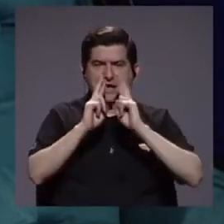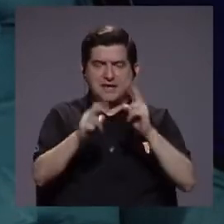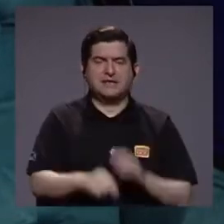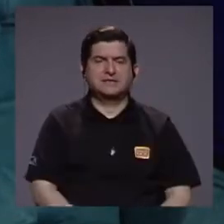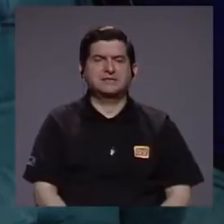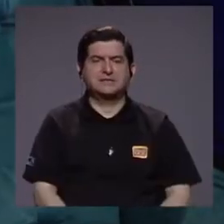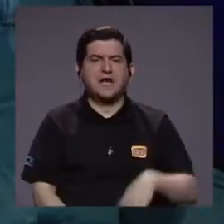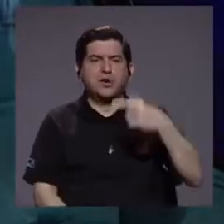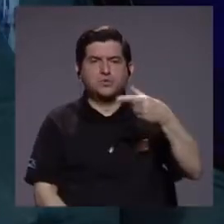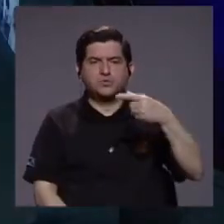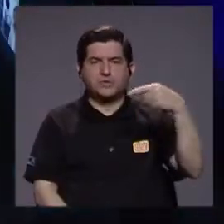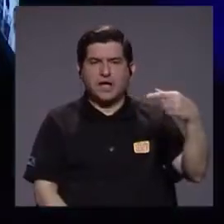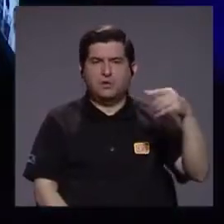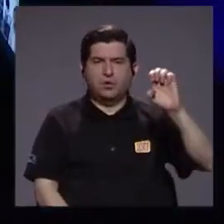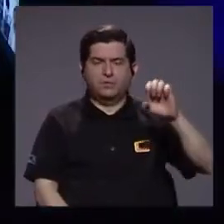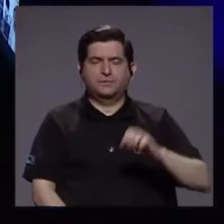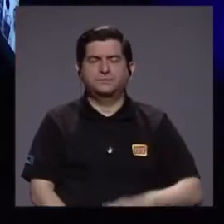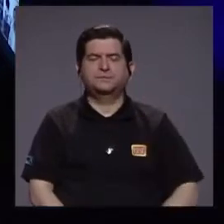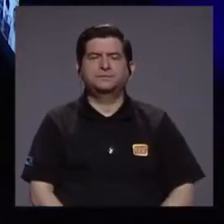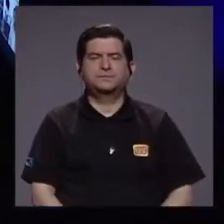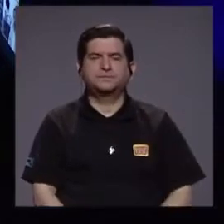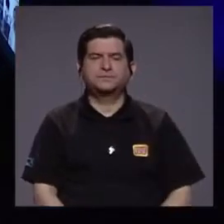el señor Gustavo Gutiérrez.